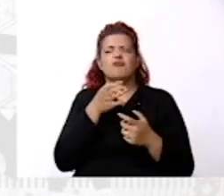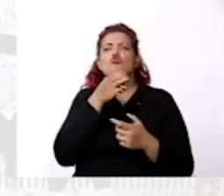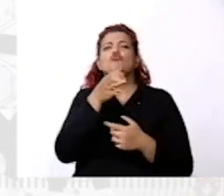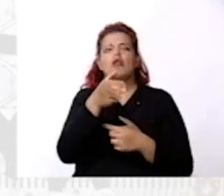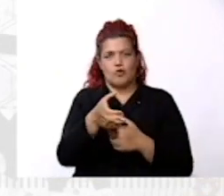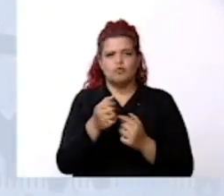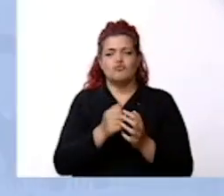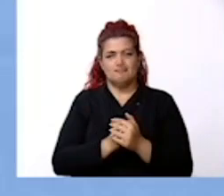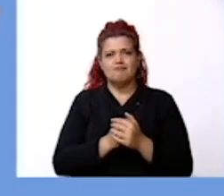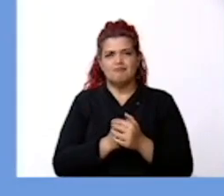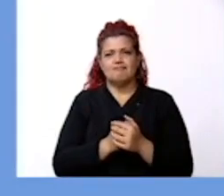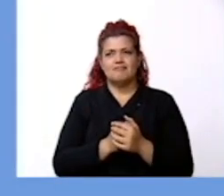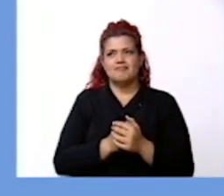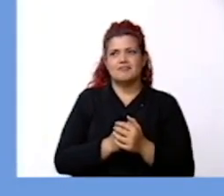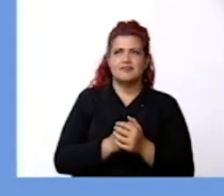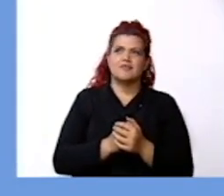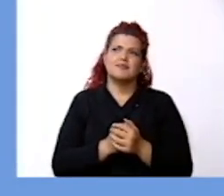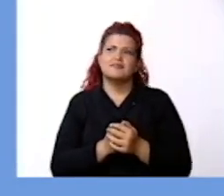consejos?